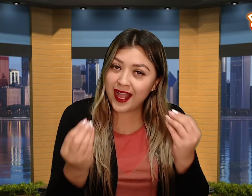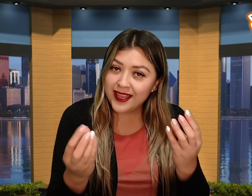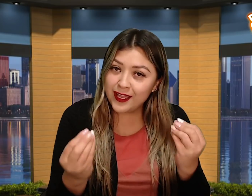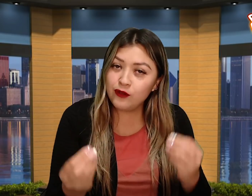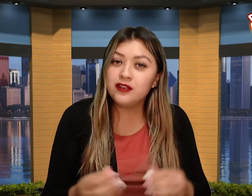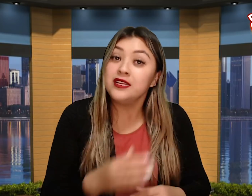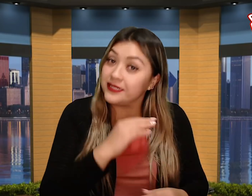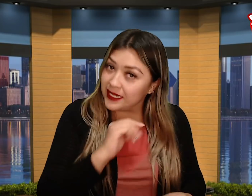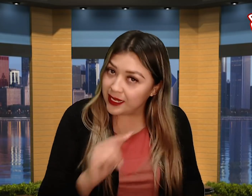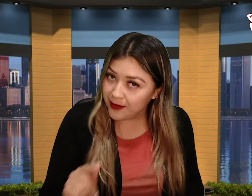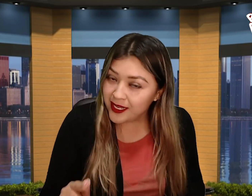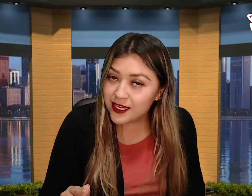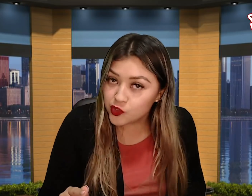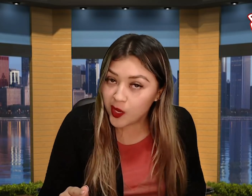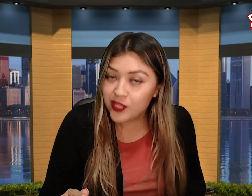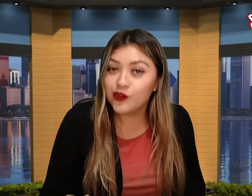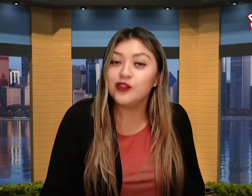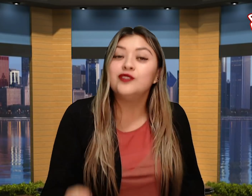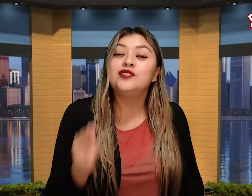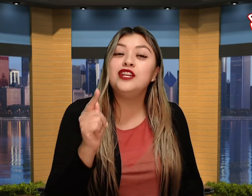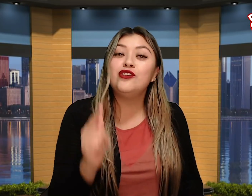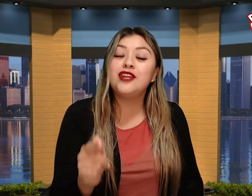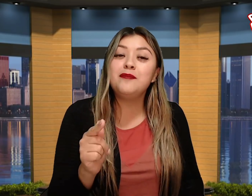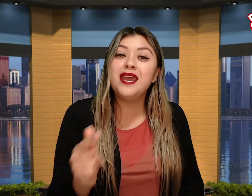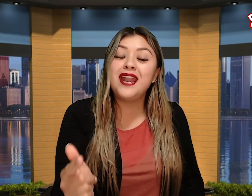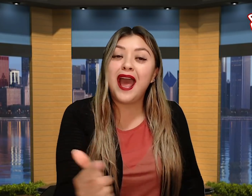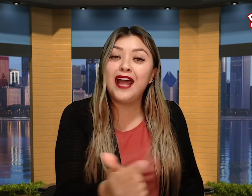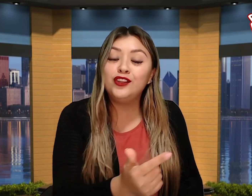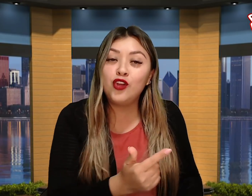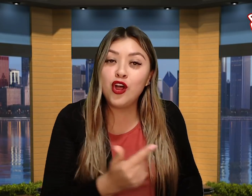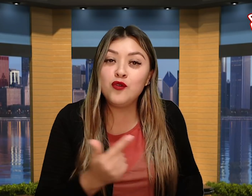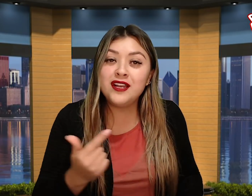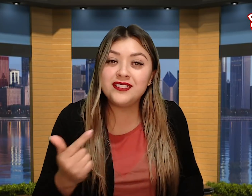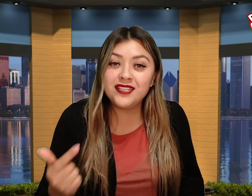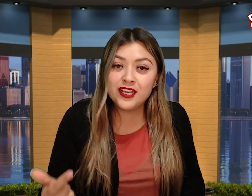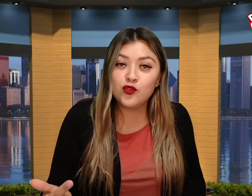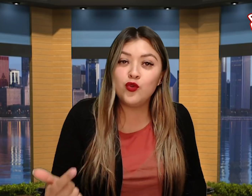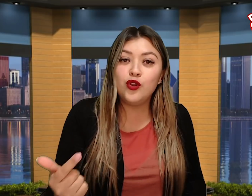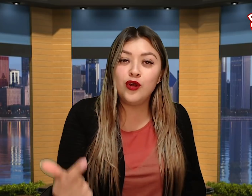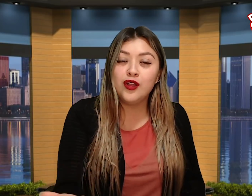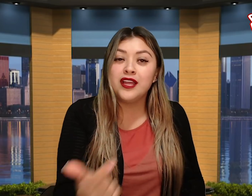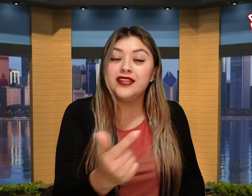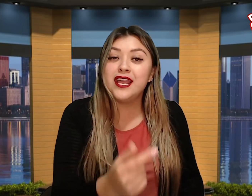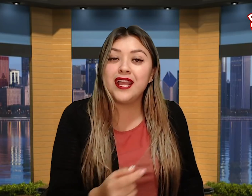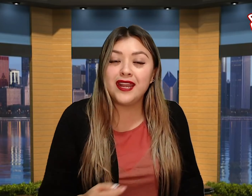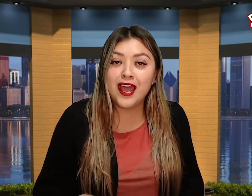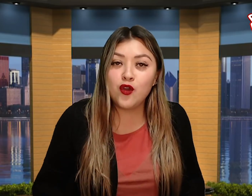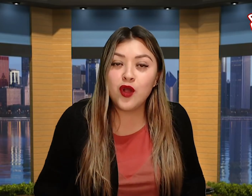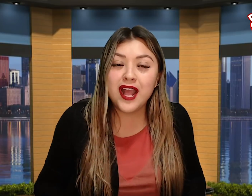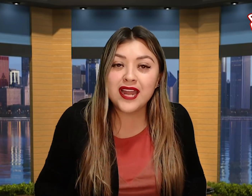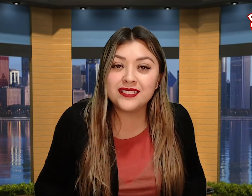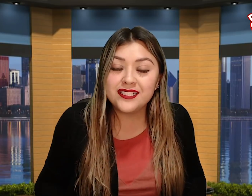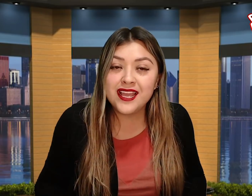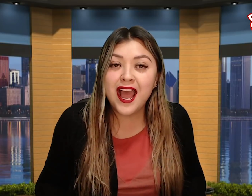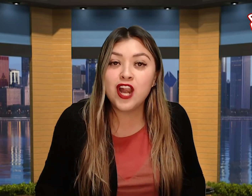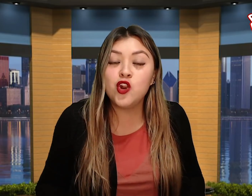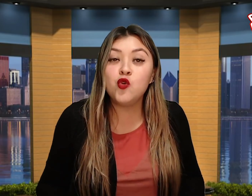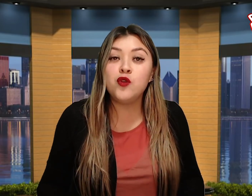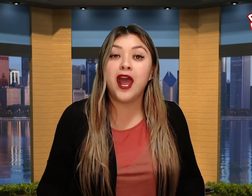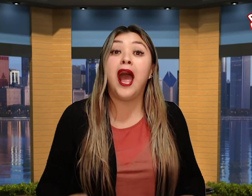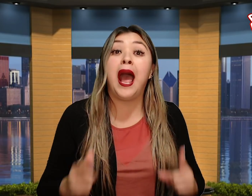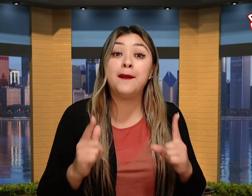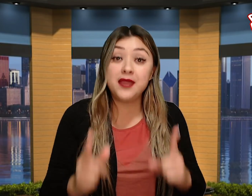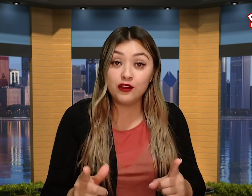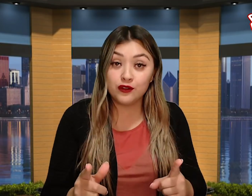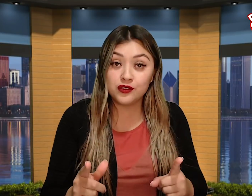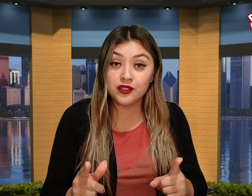a Calderón se le va a ir el sueño, sino también a todo el círculo de Genaro García